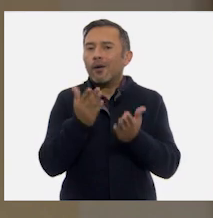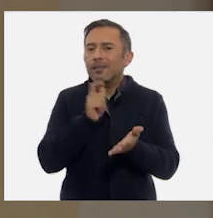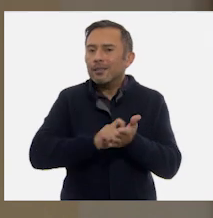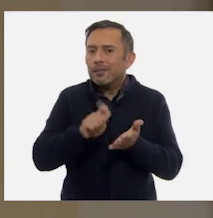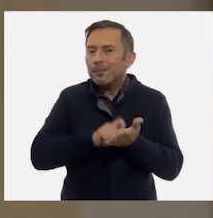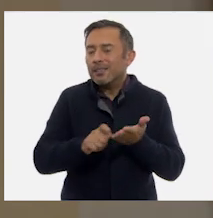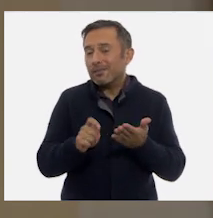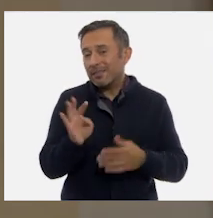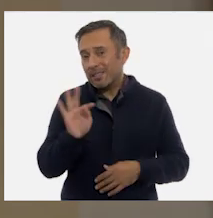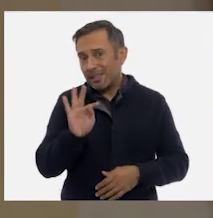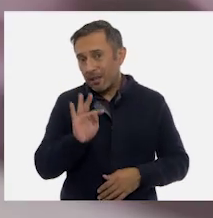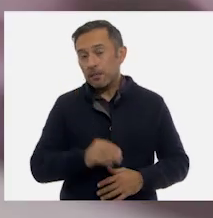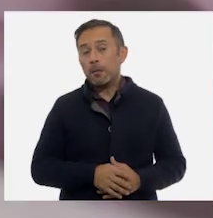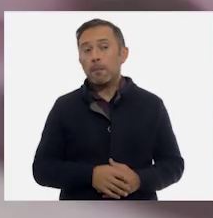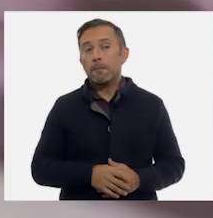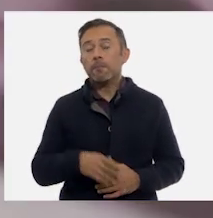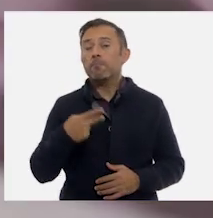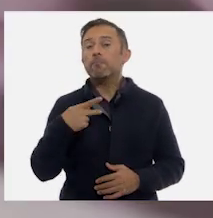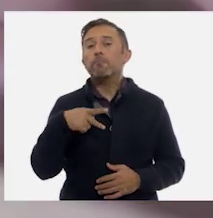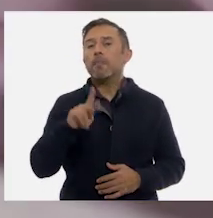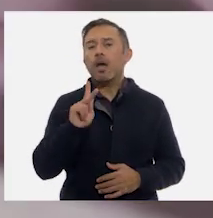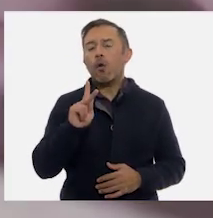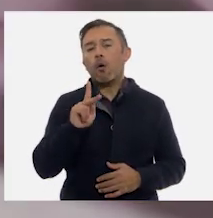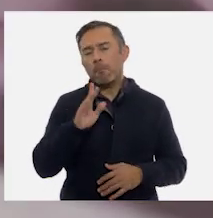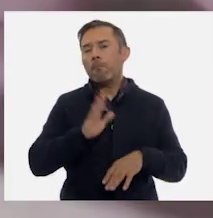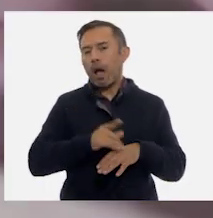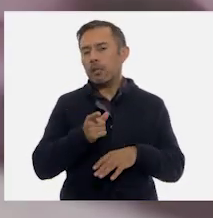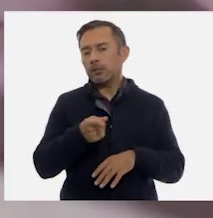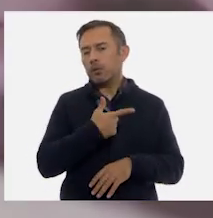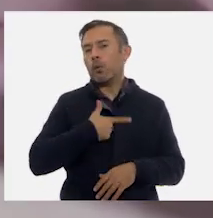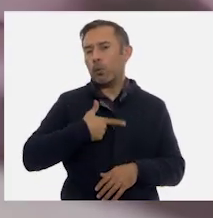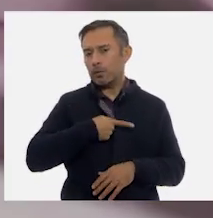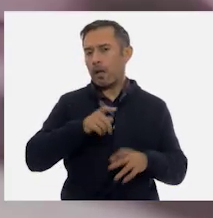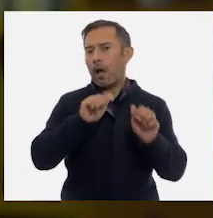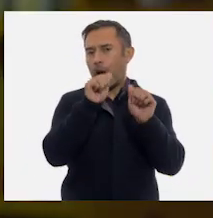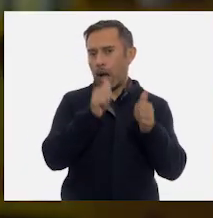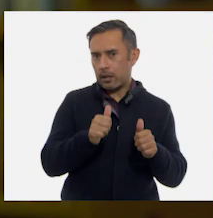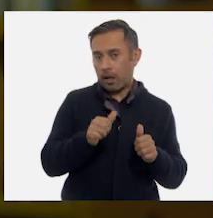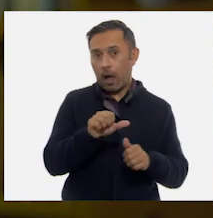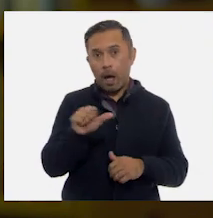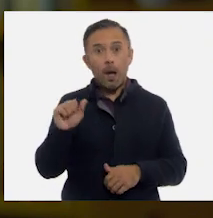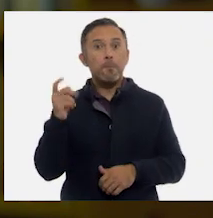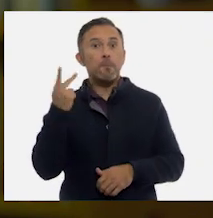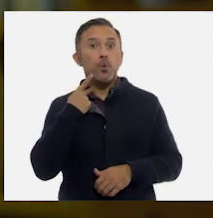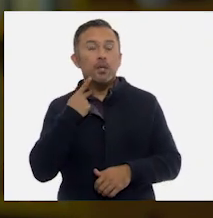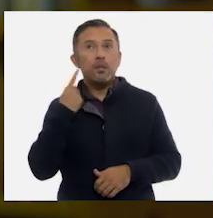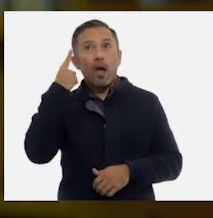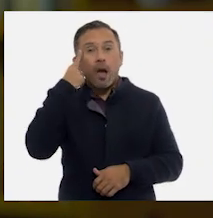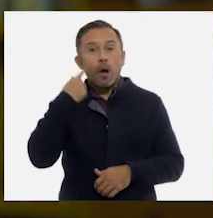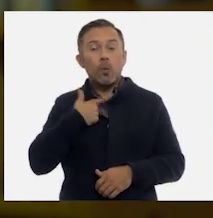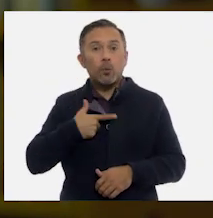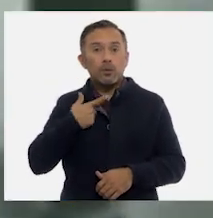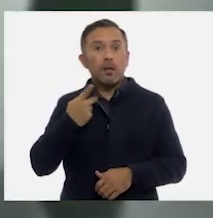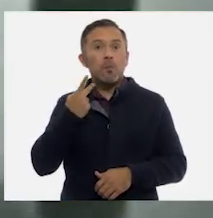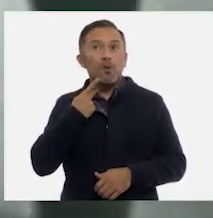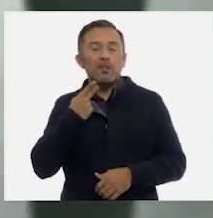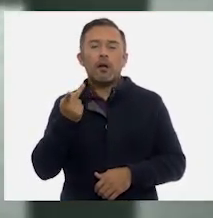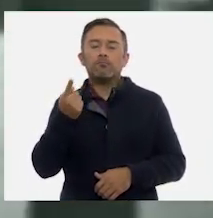¿no? Pero estaba más, digamos, del lado de las artes que del lado del pensamiento político. y de los intereses políticos,